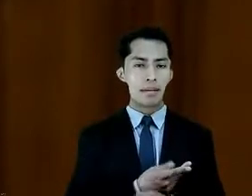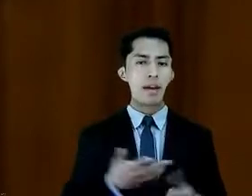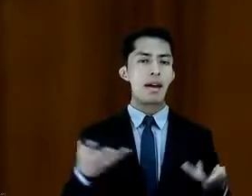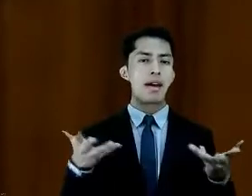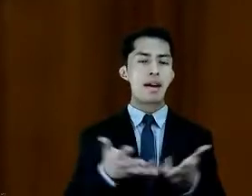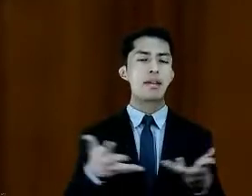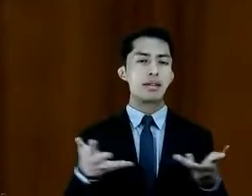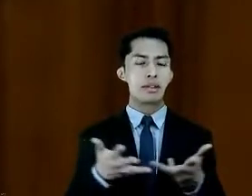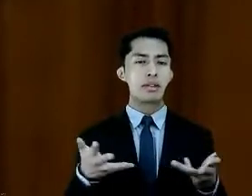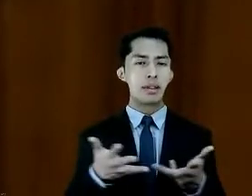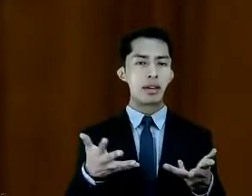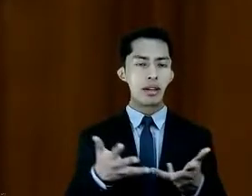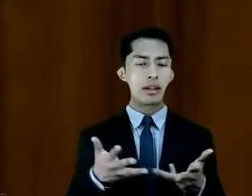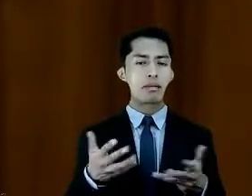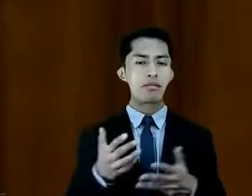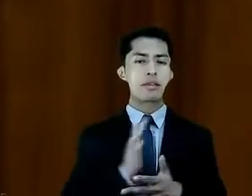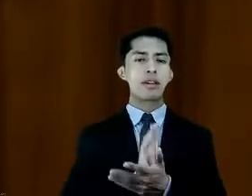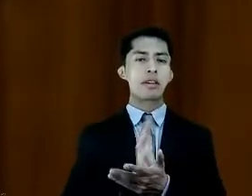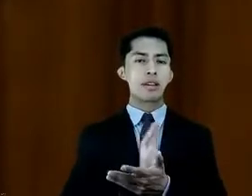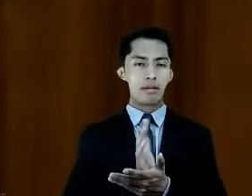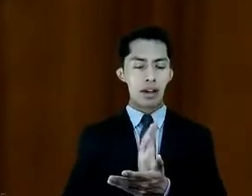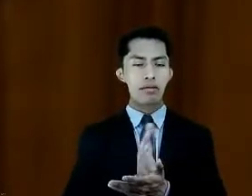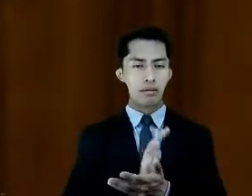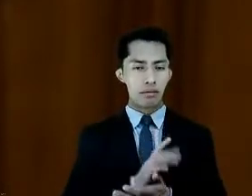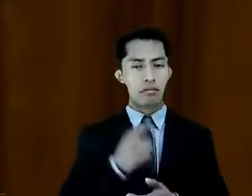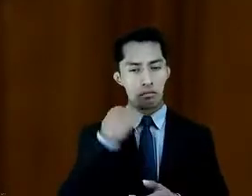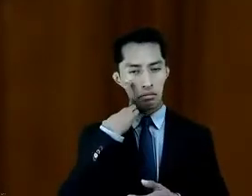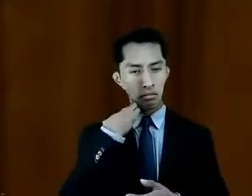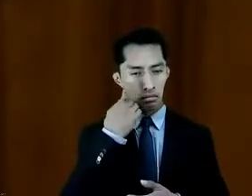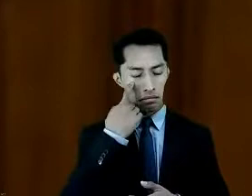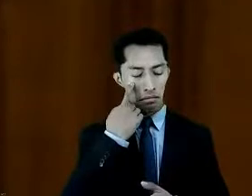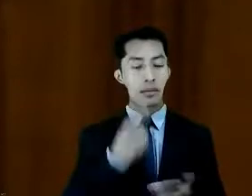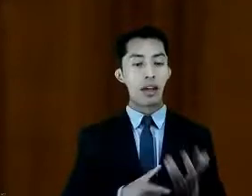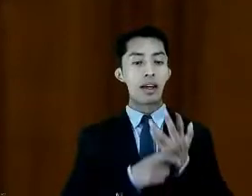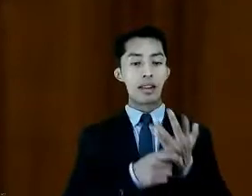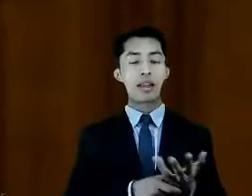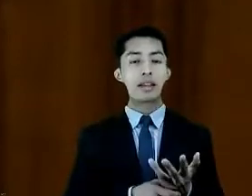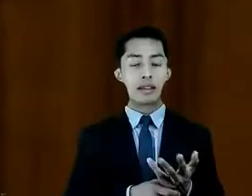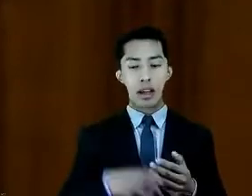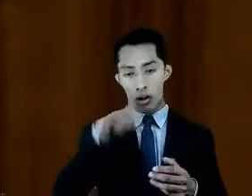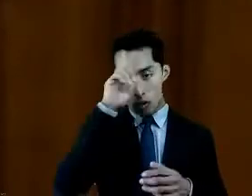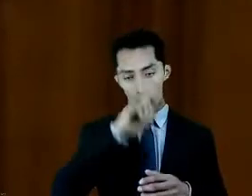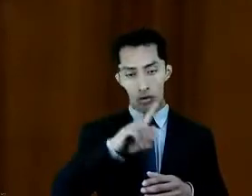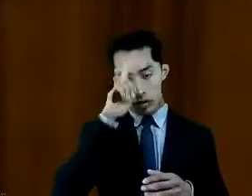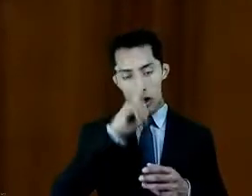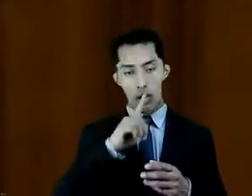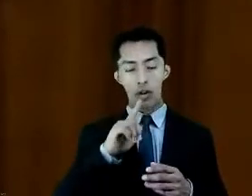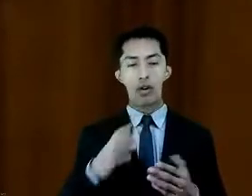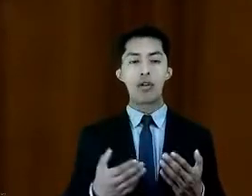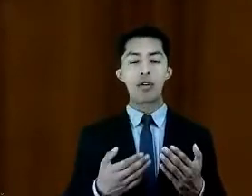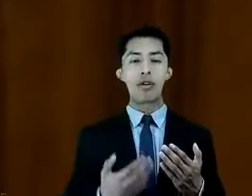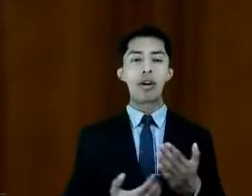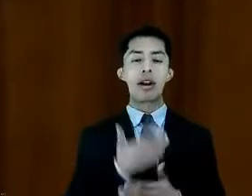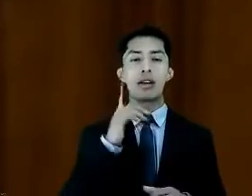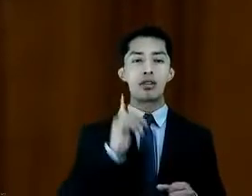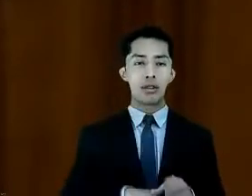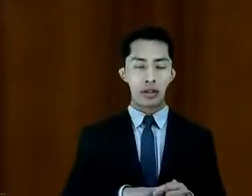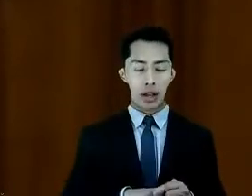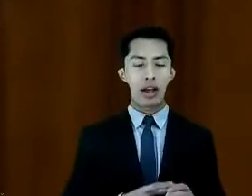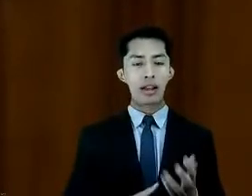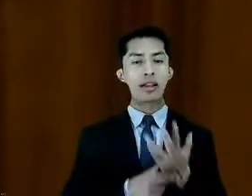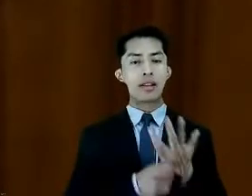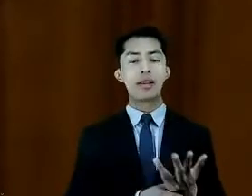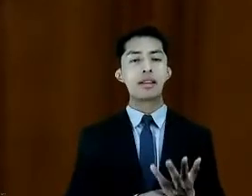actos de discriminación que, de acuerdo con el Consejo Nacional, consiste